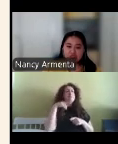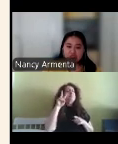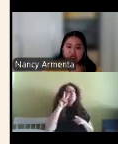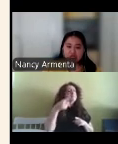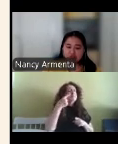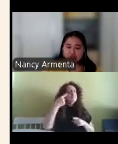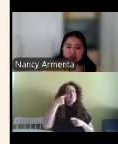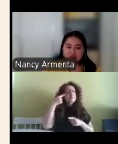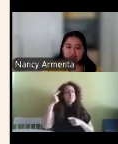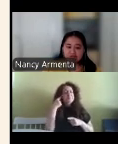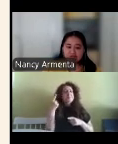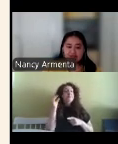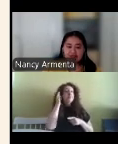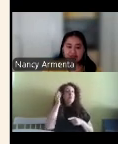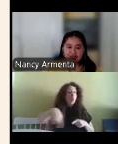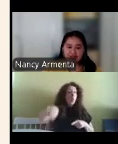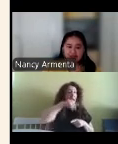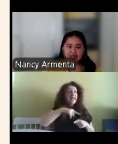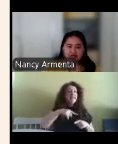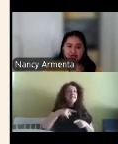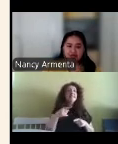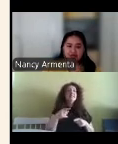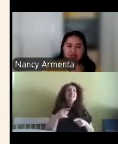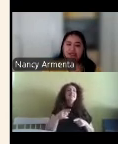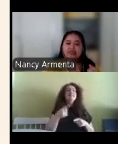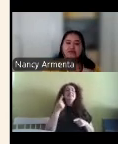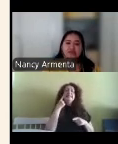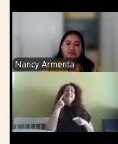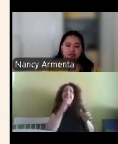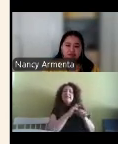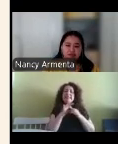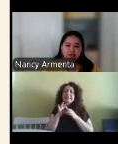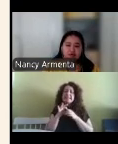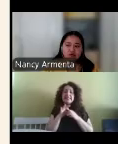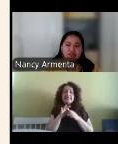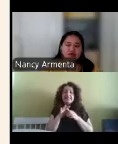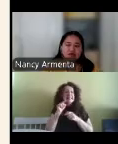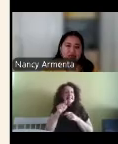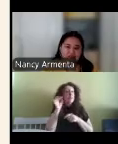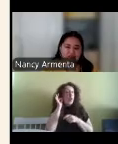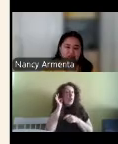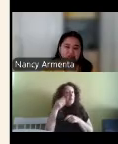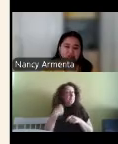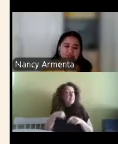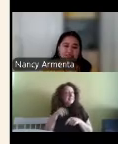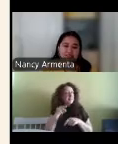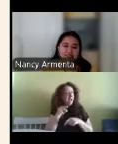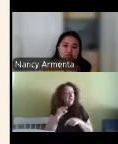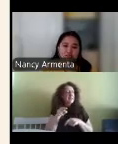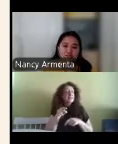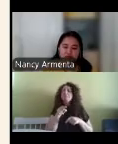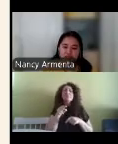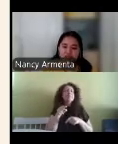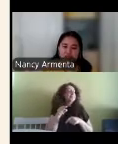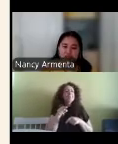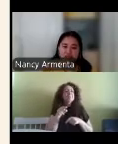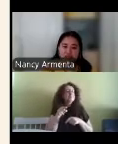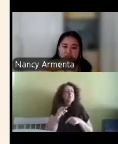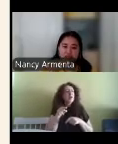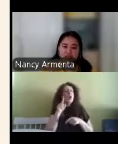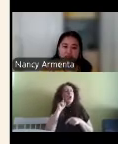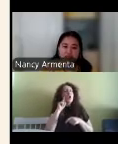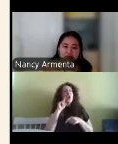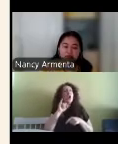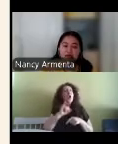al escuchar a las mujeres tenía que ver con que ellas mismas no identificaban que estas cuestiones